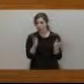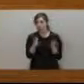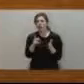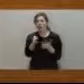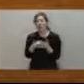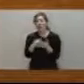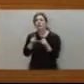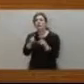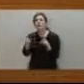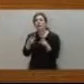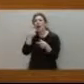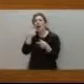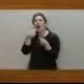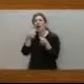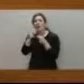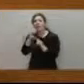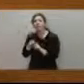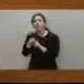quién?